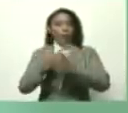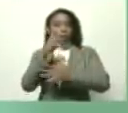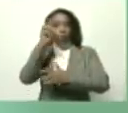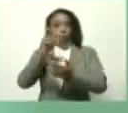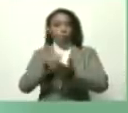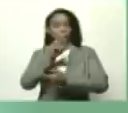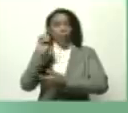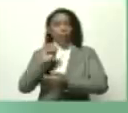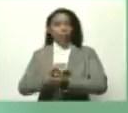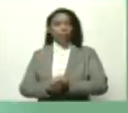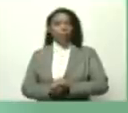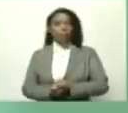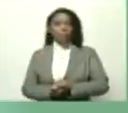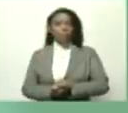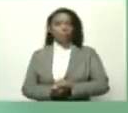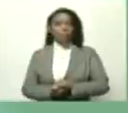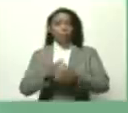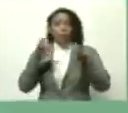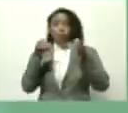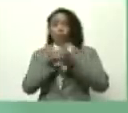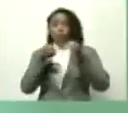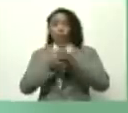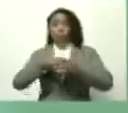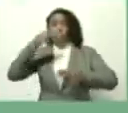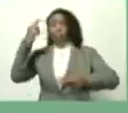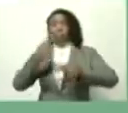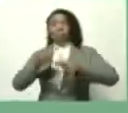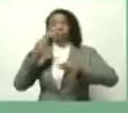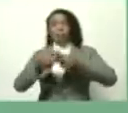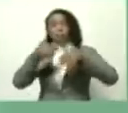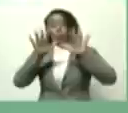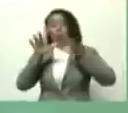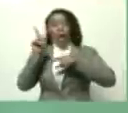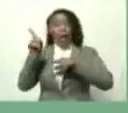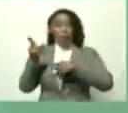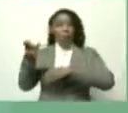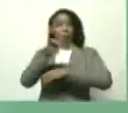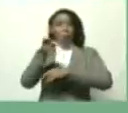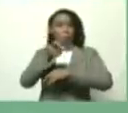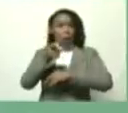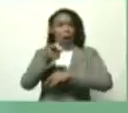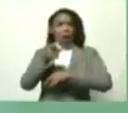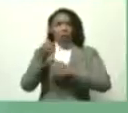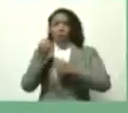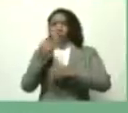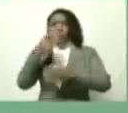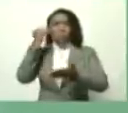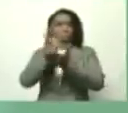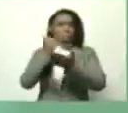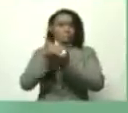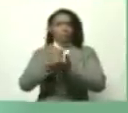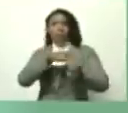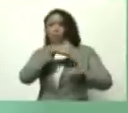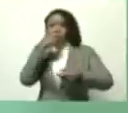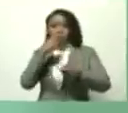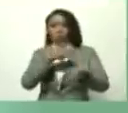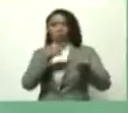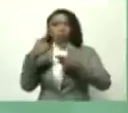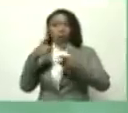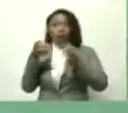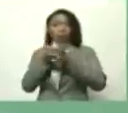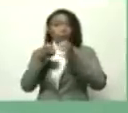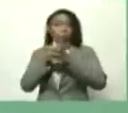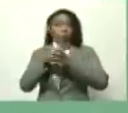2020. Una banda peligrosísima, supuestamente todos ellos están buscados por no sé cuántos homicidios, por narcotráfico. La banda de los rastros